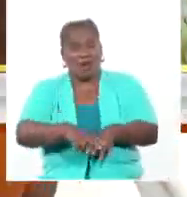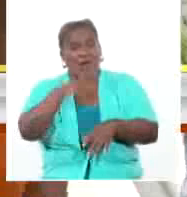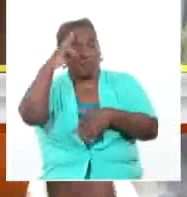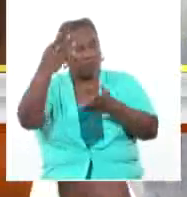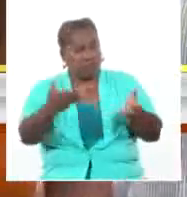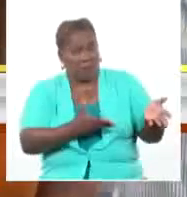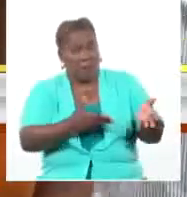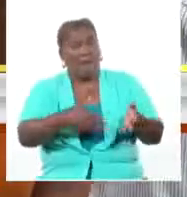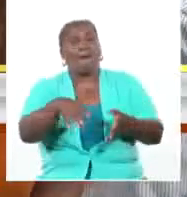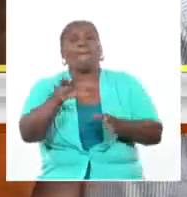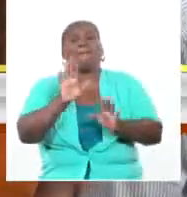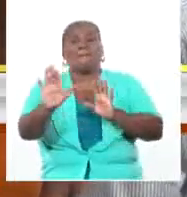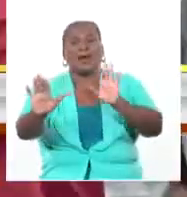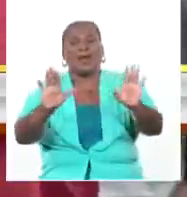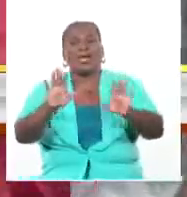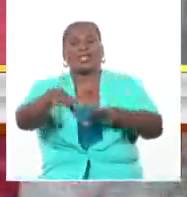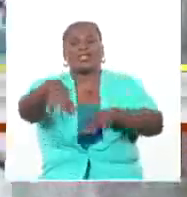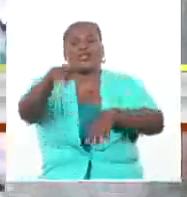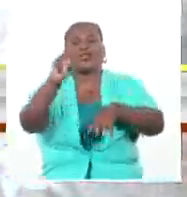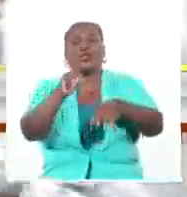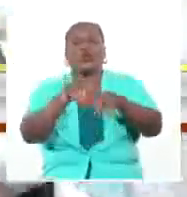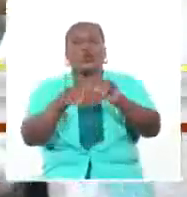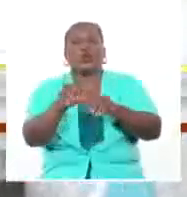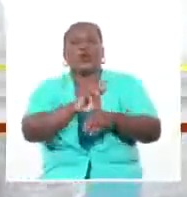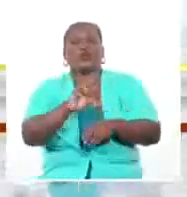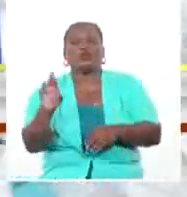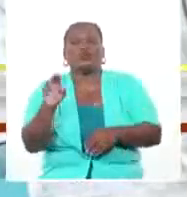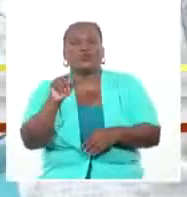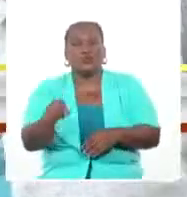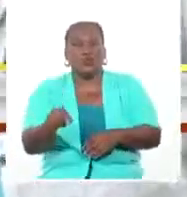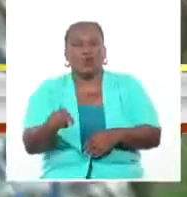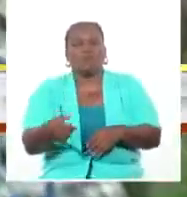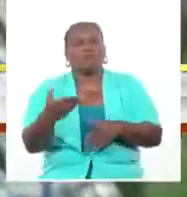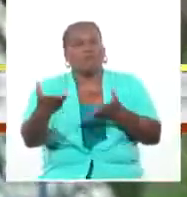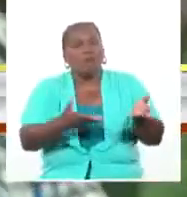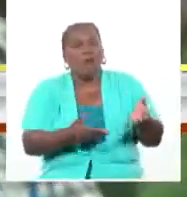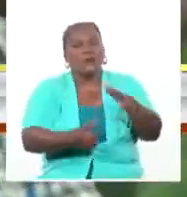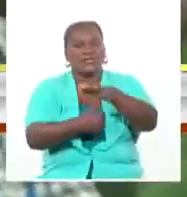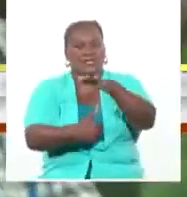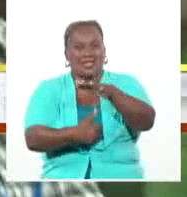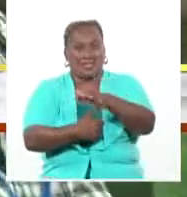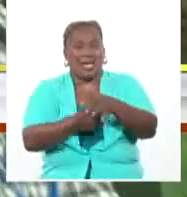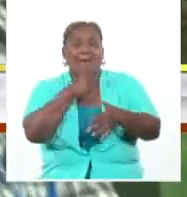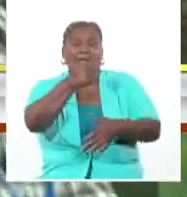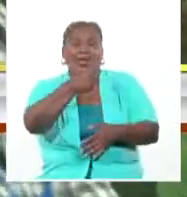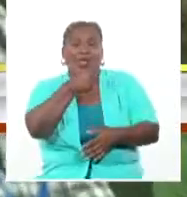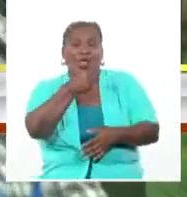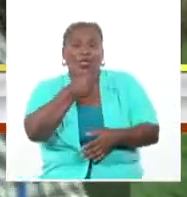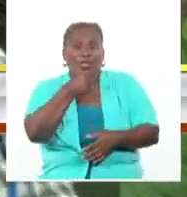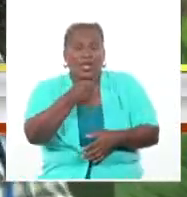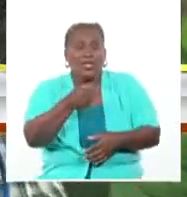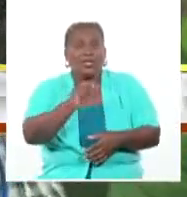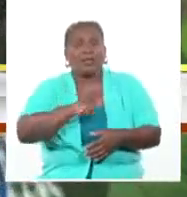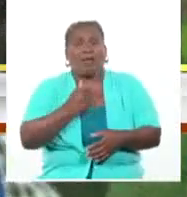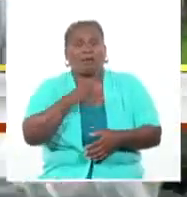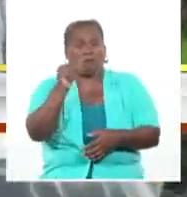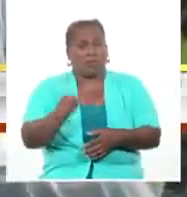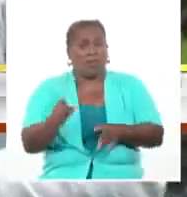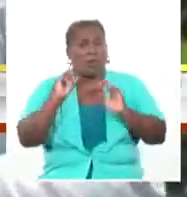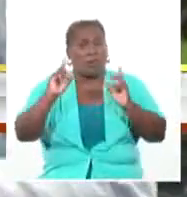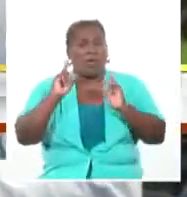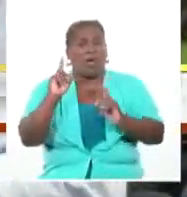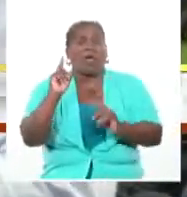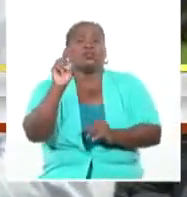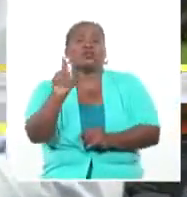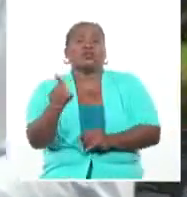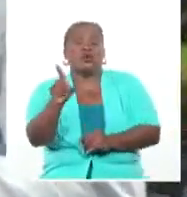la Revolución por el presidente de la República, Miguel Díaz-Canel Bermúdez. Periodistas, intelectuales, activistas y políticos de 14